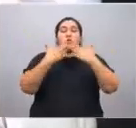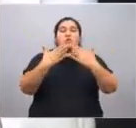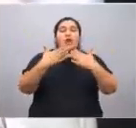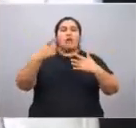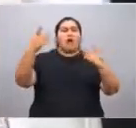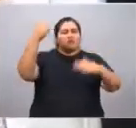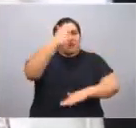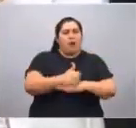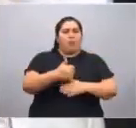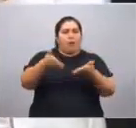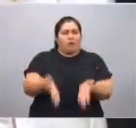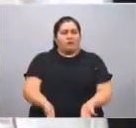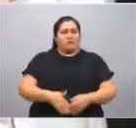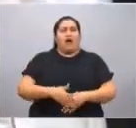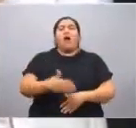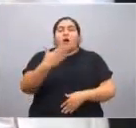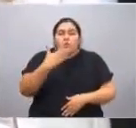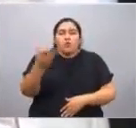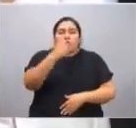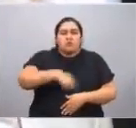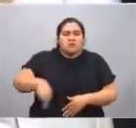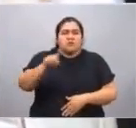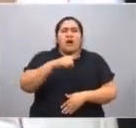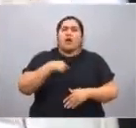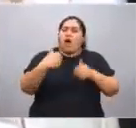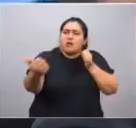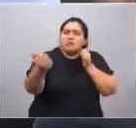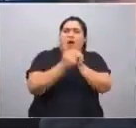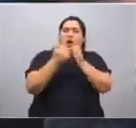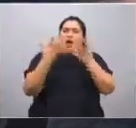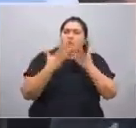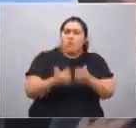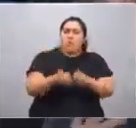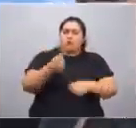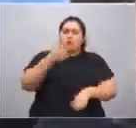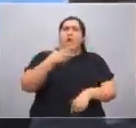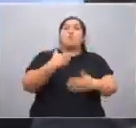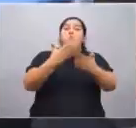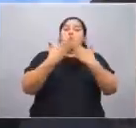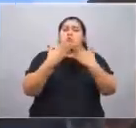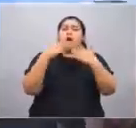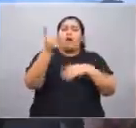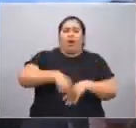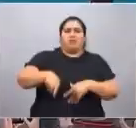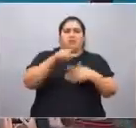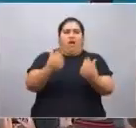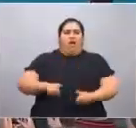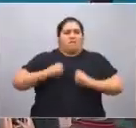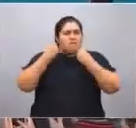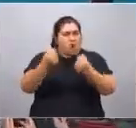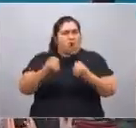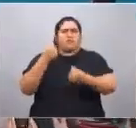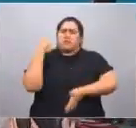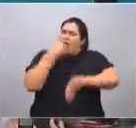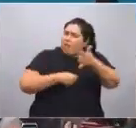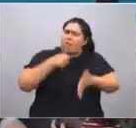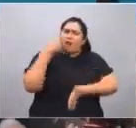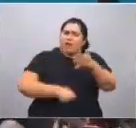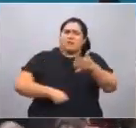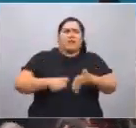por estar. Muchas gracias por acompañar, muchas gracias por el esfuerzo, por la